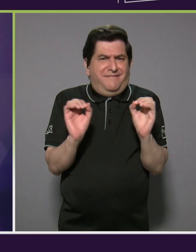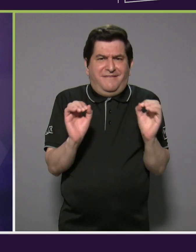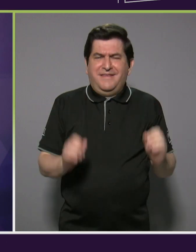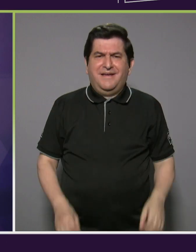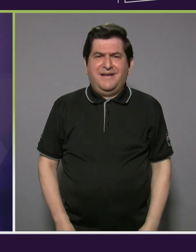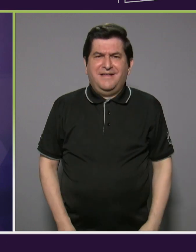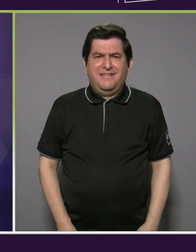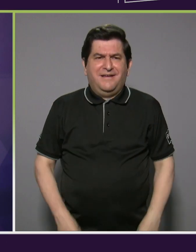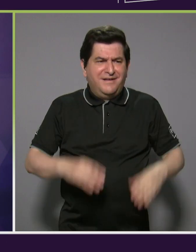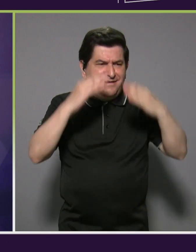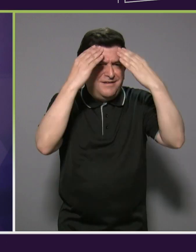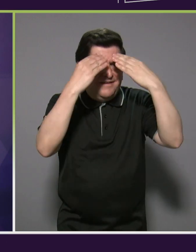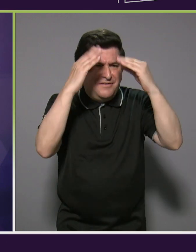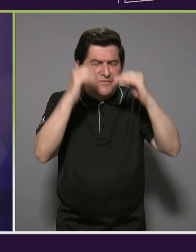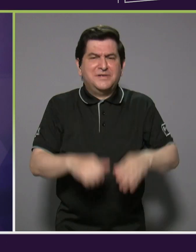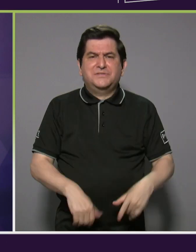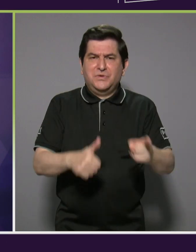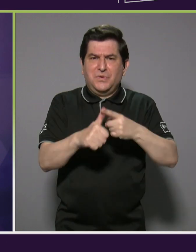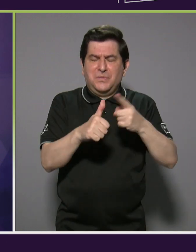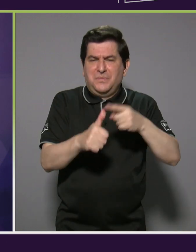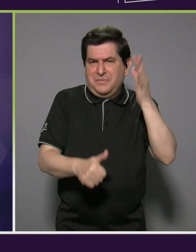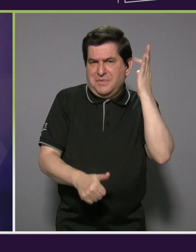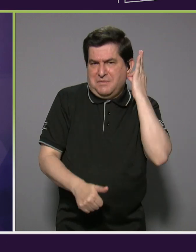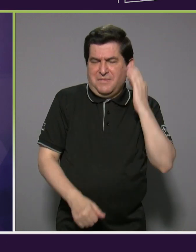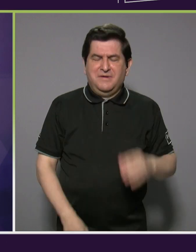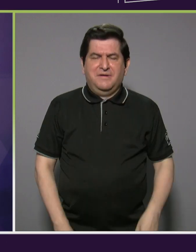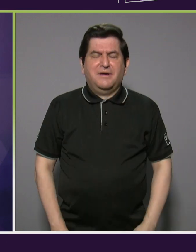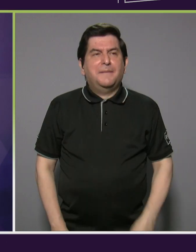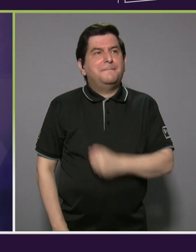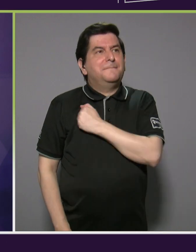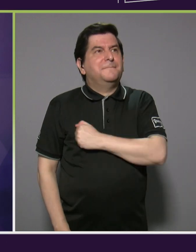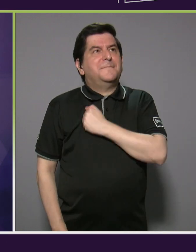una nota de la primera dama, que es la encargada,